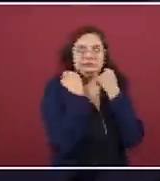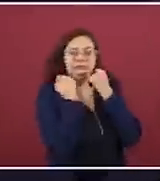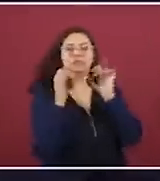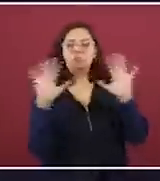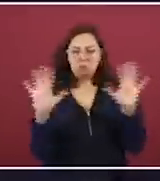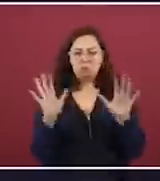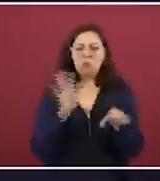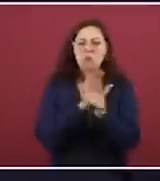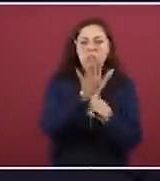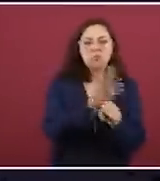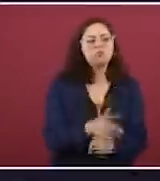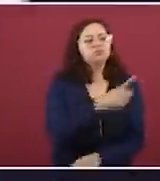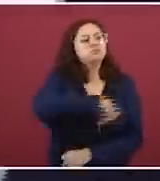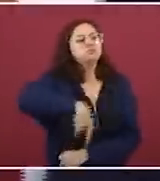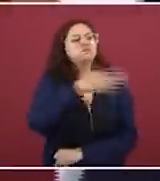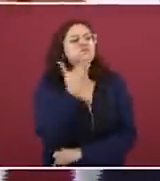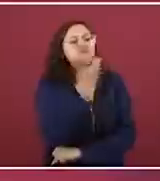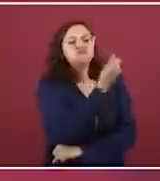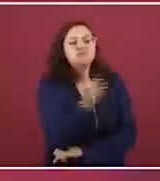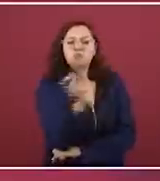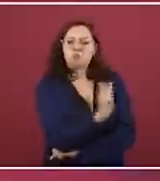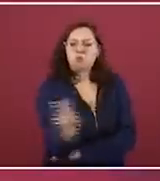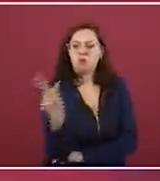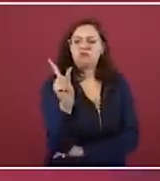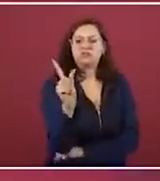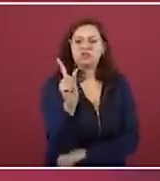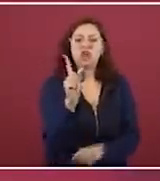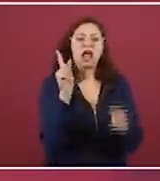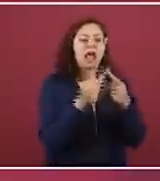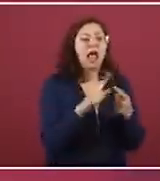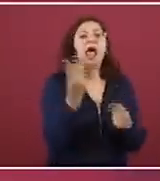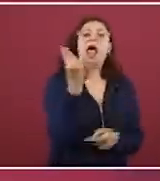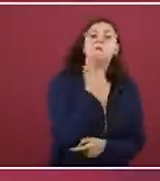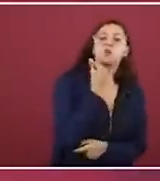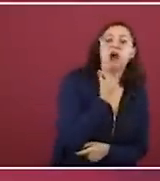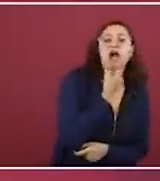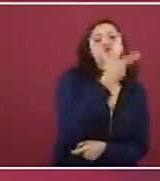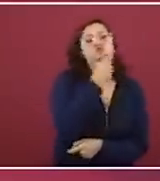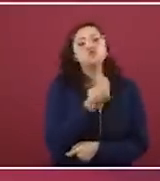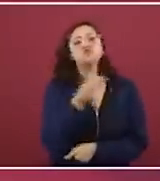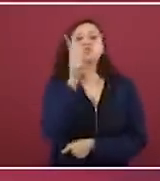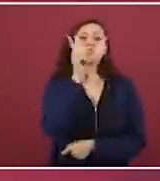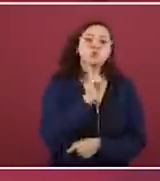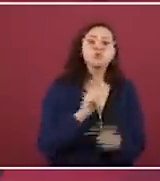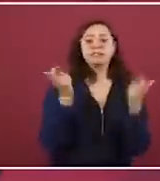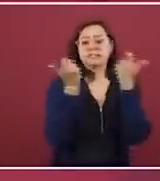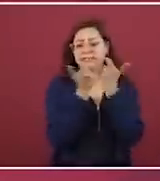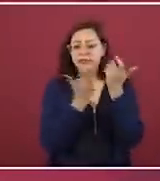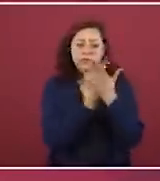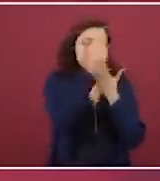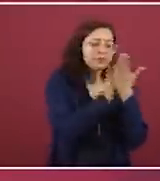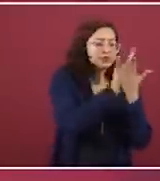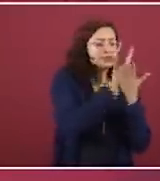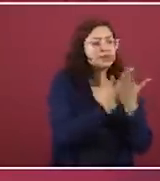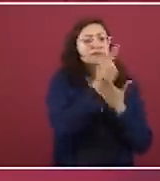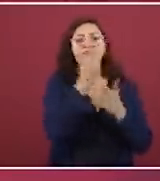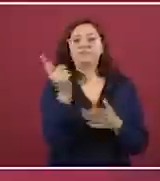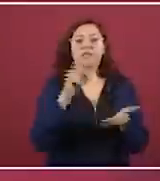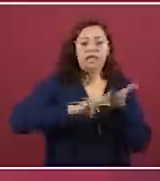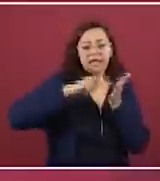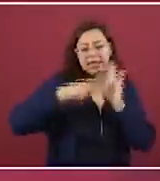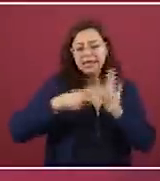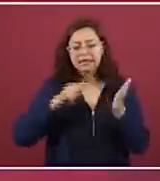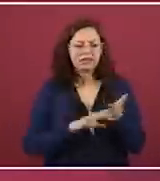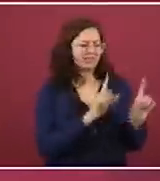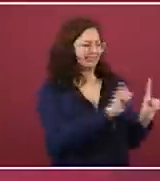refiero a que son abogados, mujeres, hombres, economistas, ingenieros,